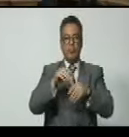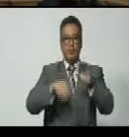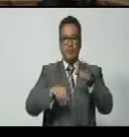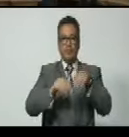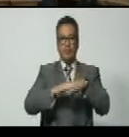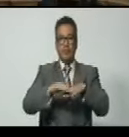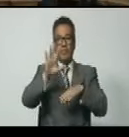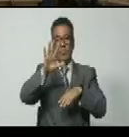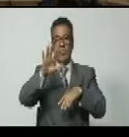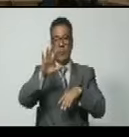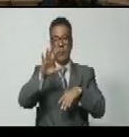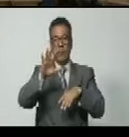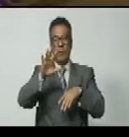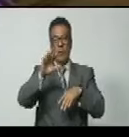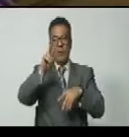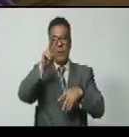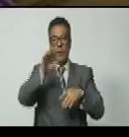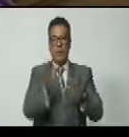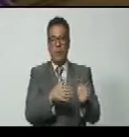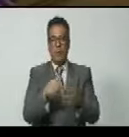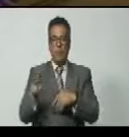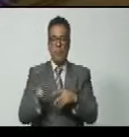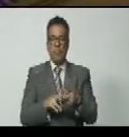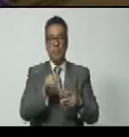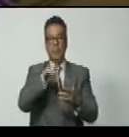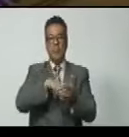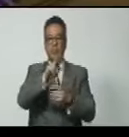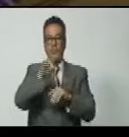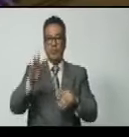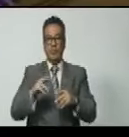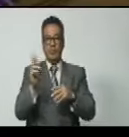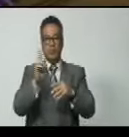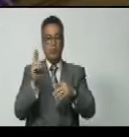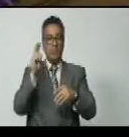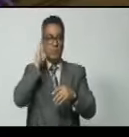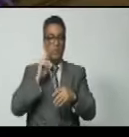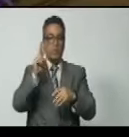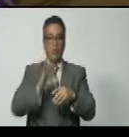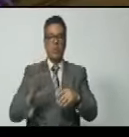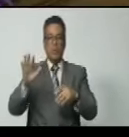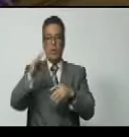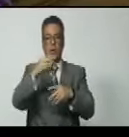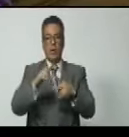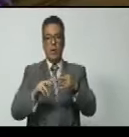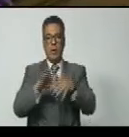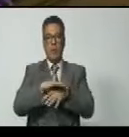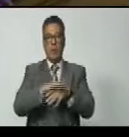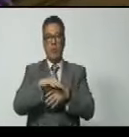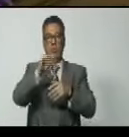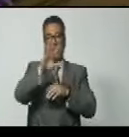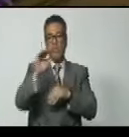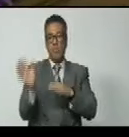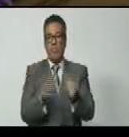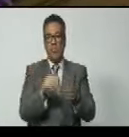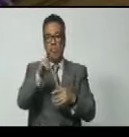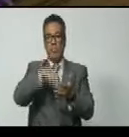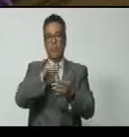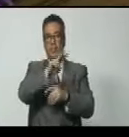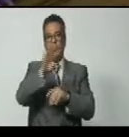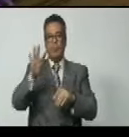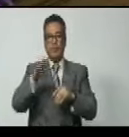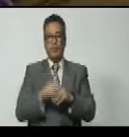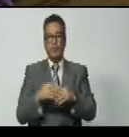de marzo de 2024. Asamblea Nacional de la República Bolivariana de Venezuela, martes 5 de marzo de